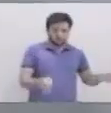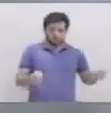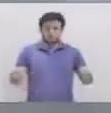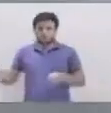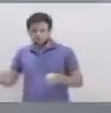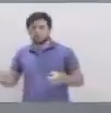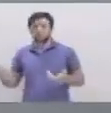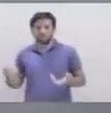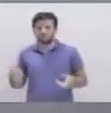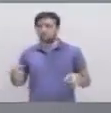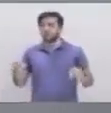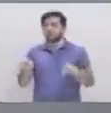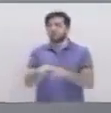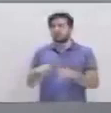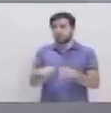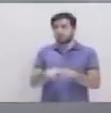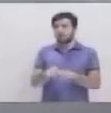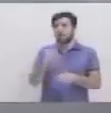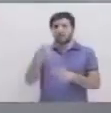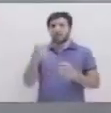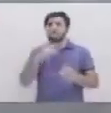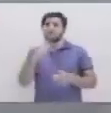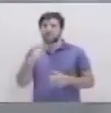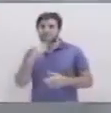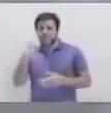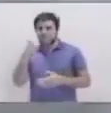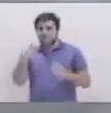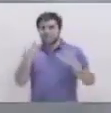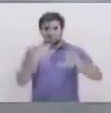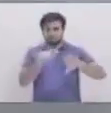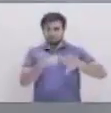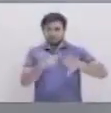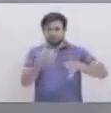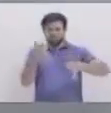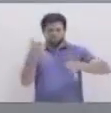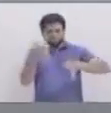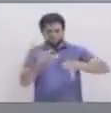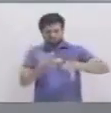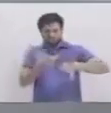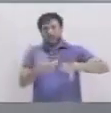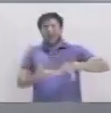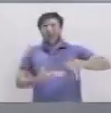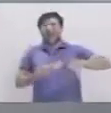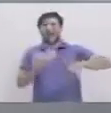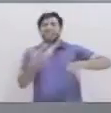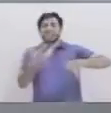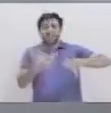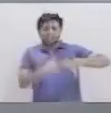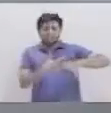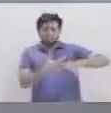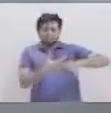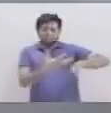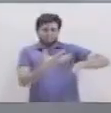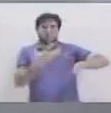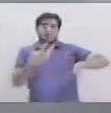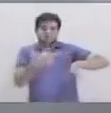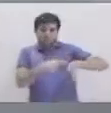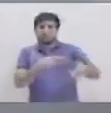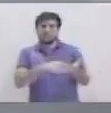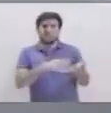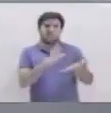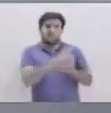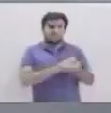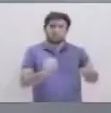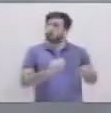ser una energía térmica. Si nosotros luego de mover un objeto sentimos la superficie, vamos a ver que vamos a sentirlo un poquito más